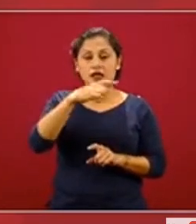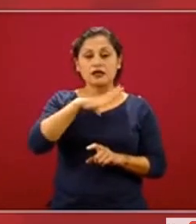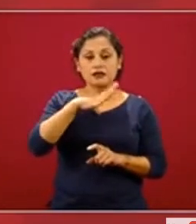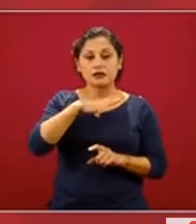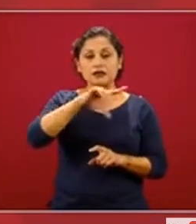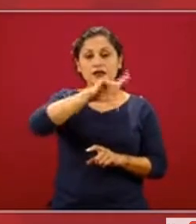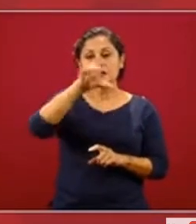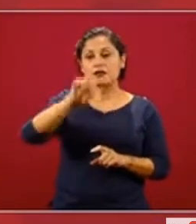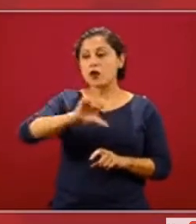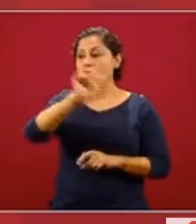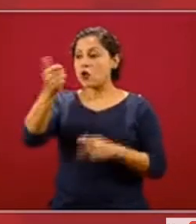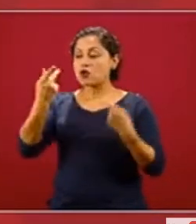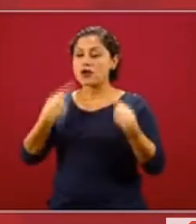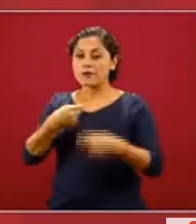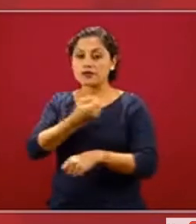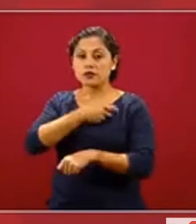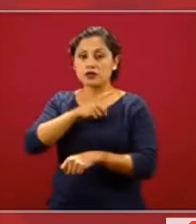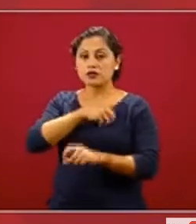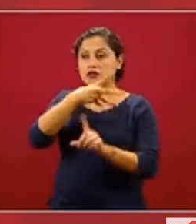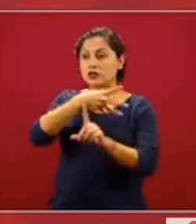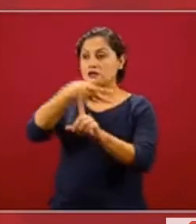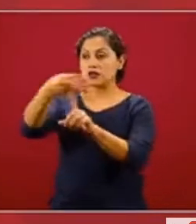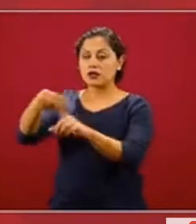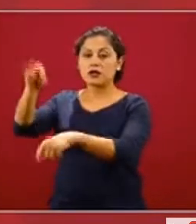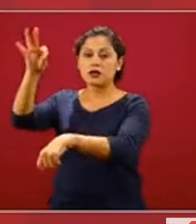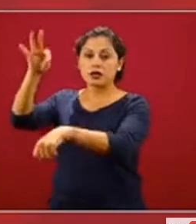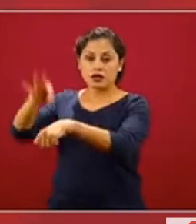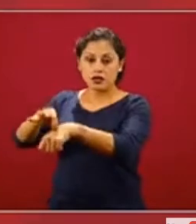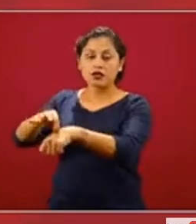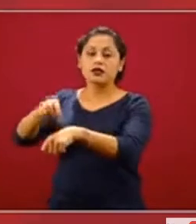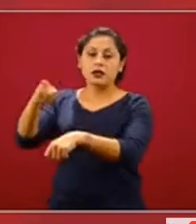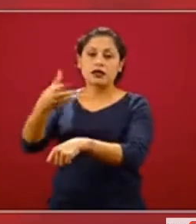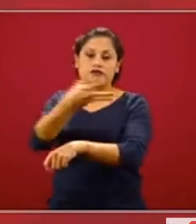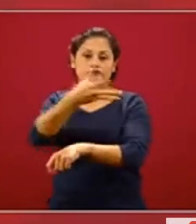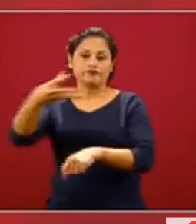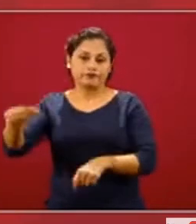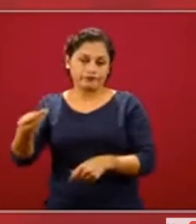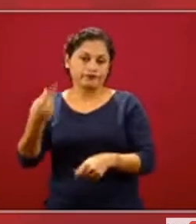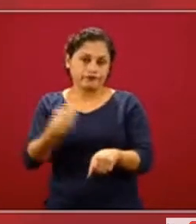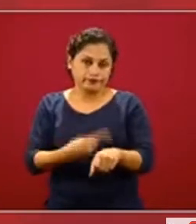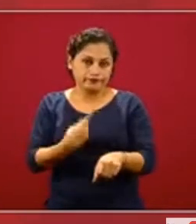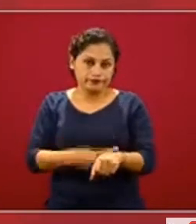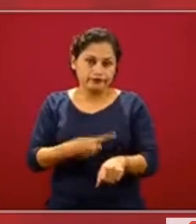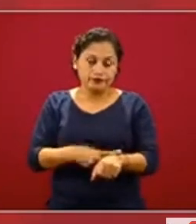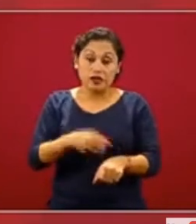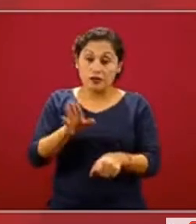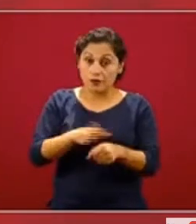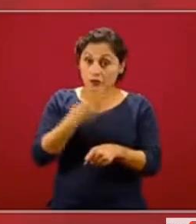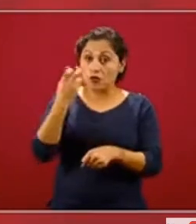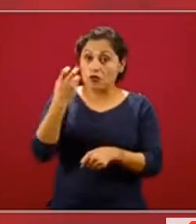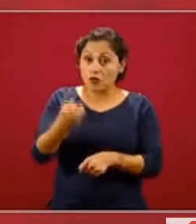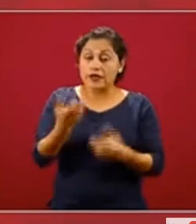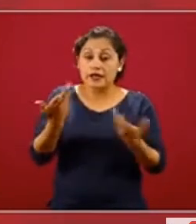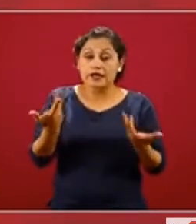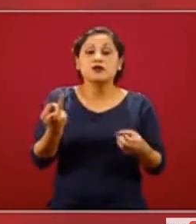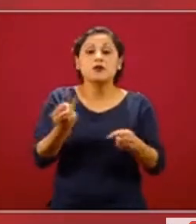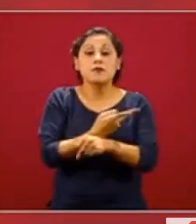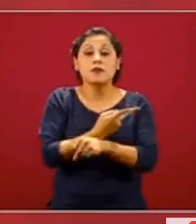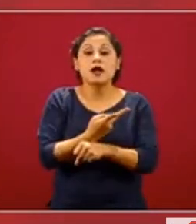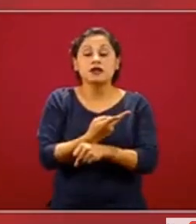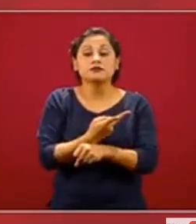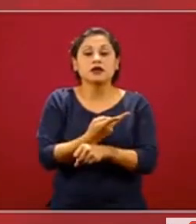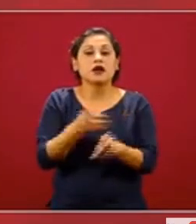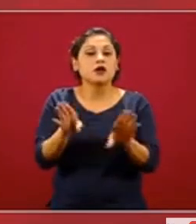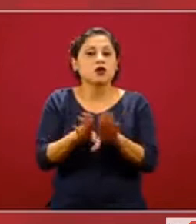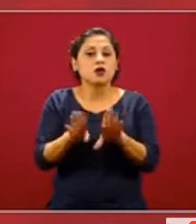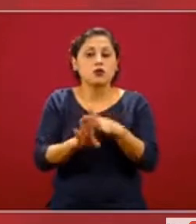sana, transfiere la enfermedad y ésta se enferma. Entonces, este mecanismo lógicamente genera que las intervenciones para prevenir la enfermedad,